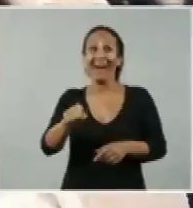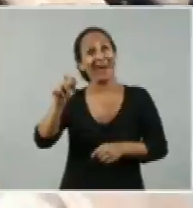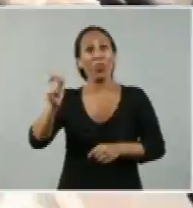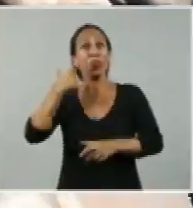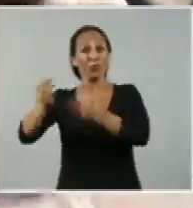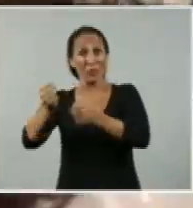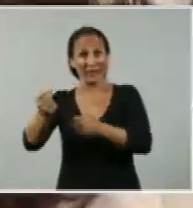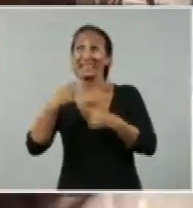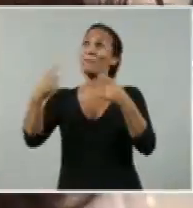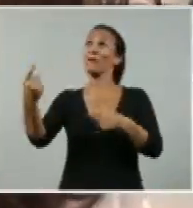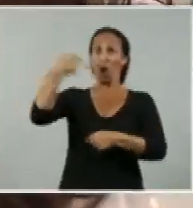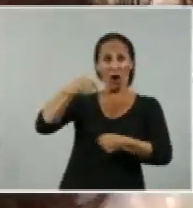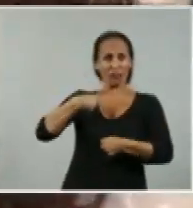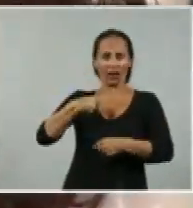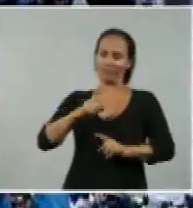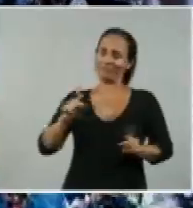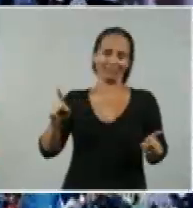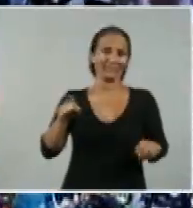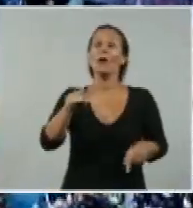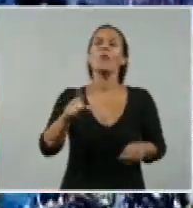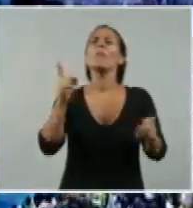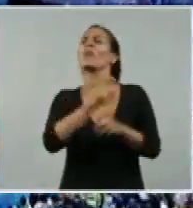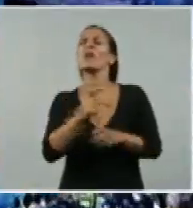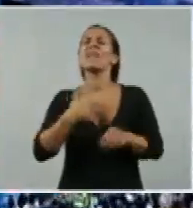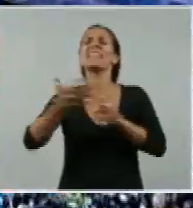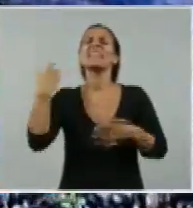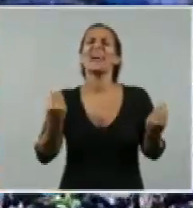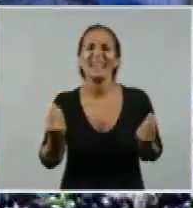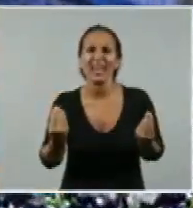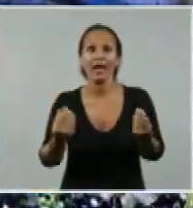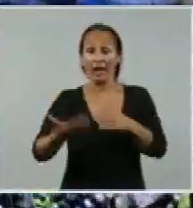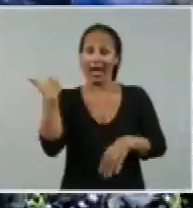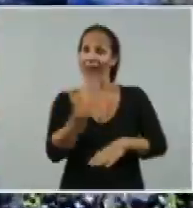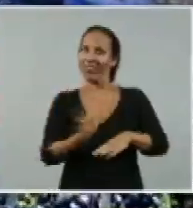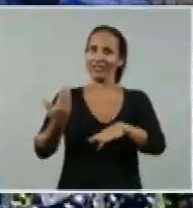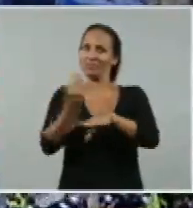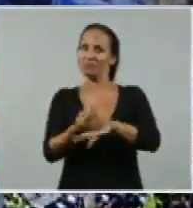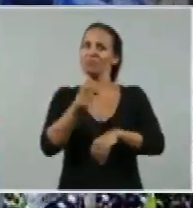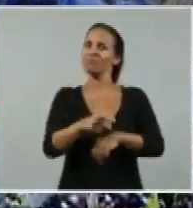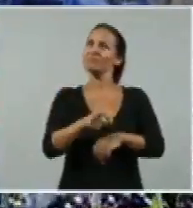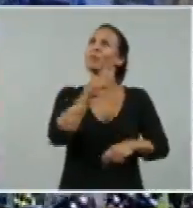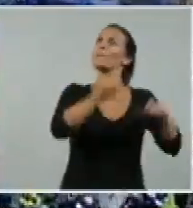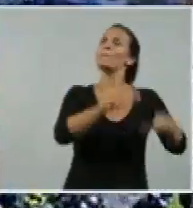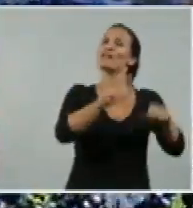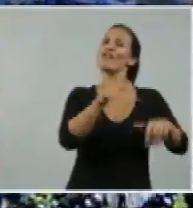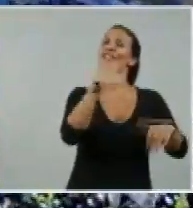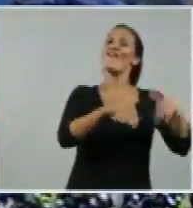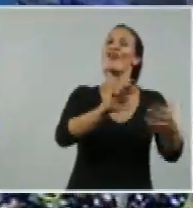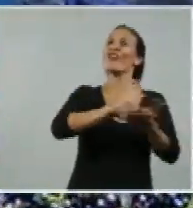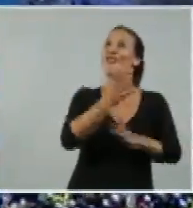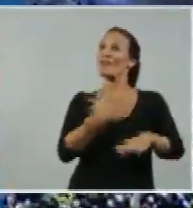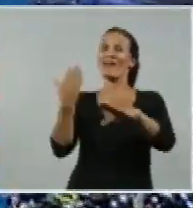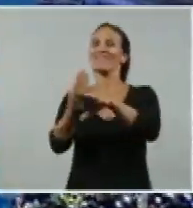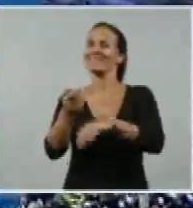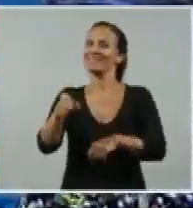Argentina. Que antes gobernaban otros, que no eran los que la gente votaba en cada elección, a